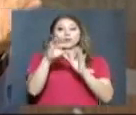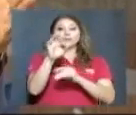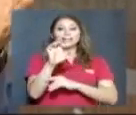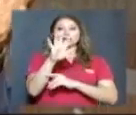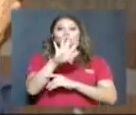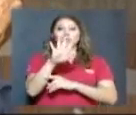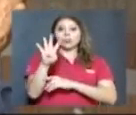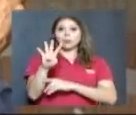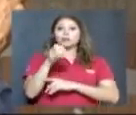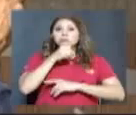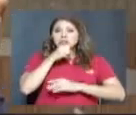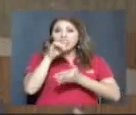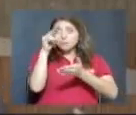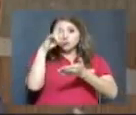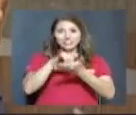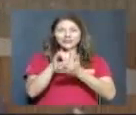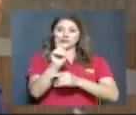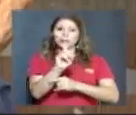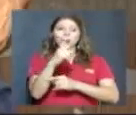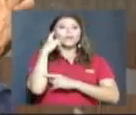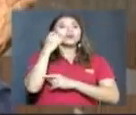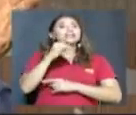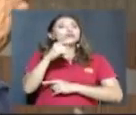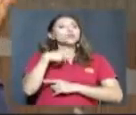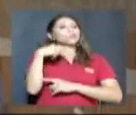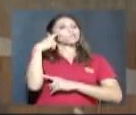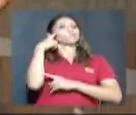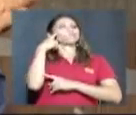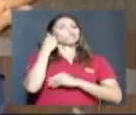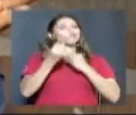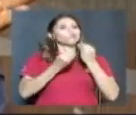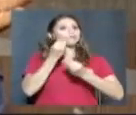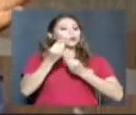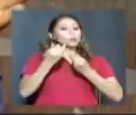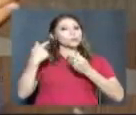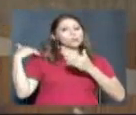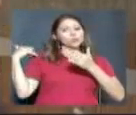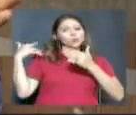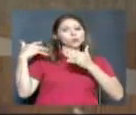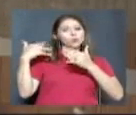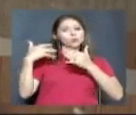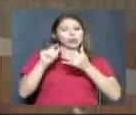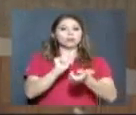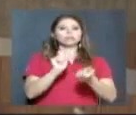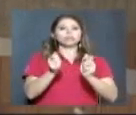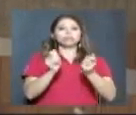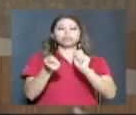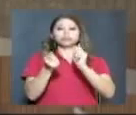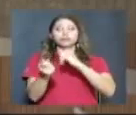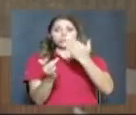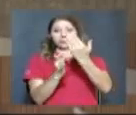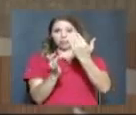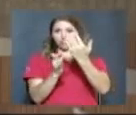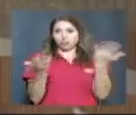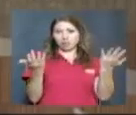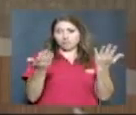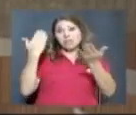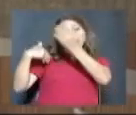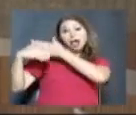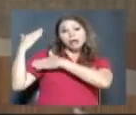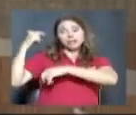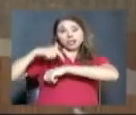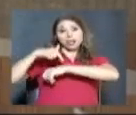o calcula o bien solamente piensa en los cambios que ha habido de tecnología, digamos, de aquella época en que solamente básicamente